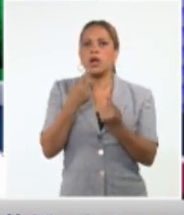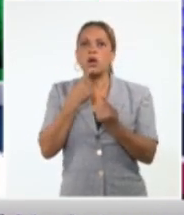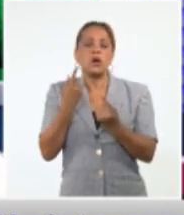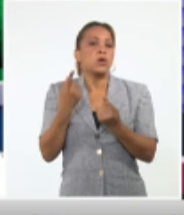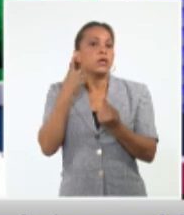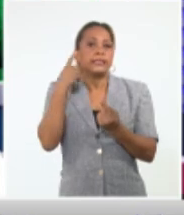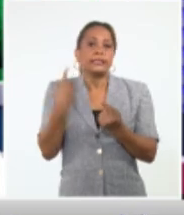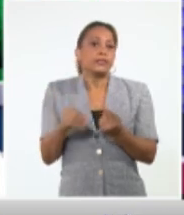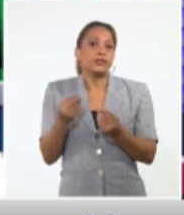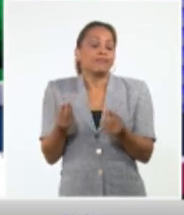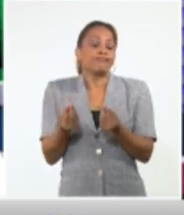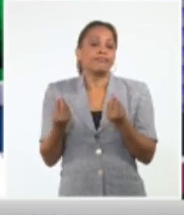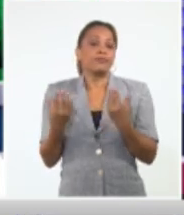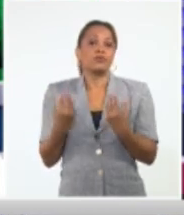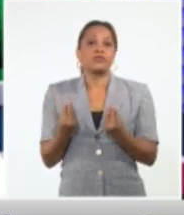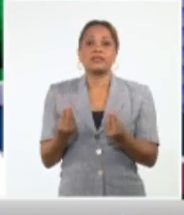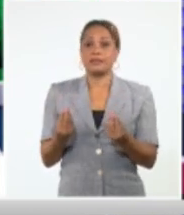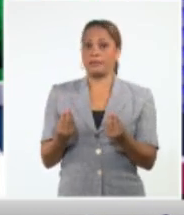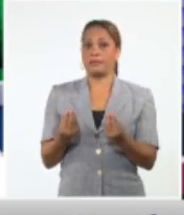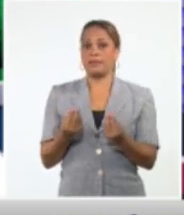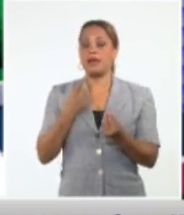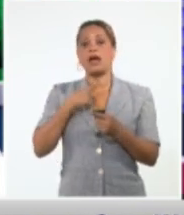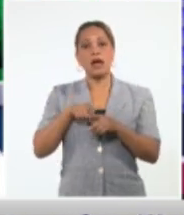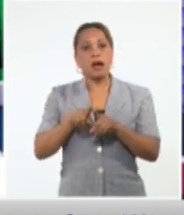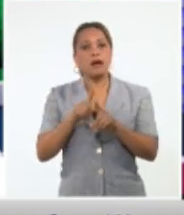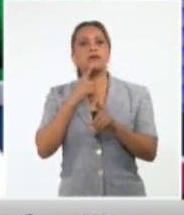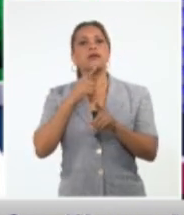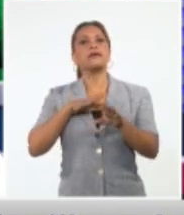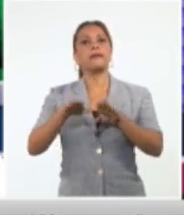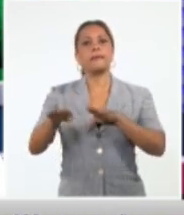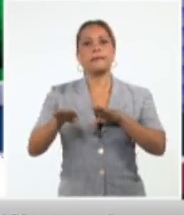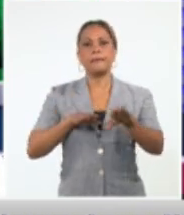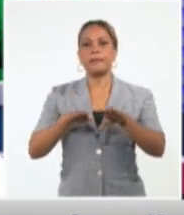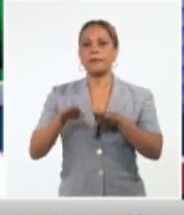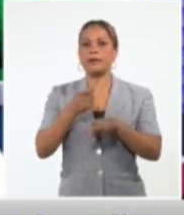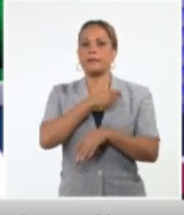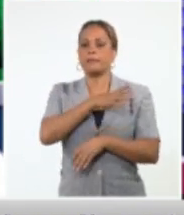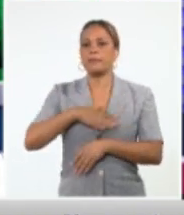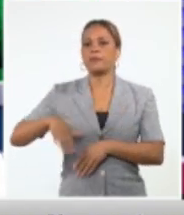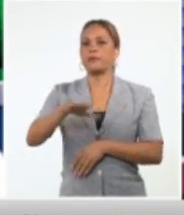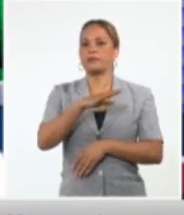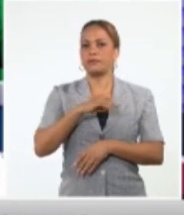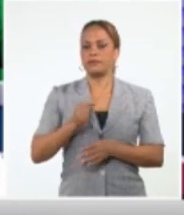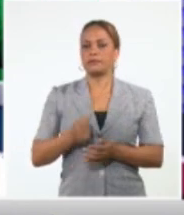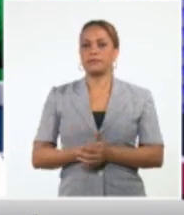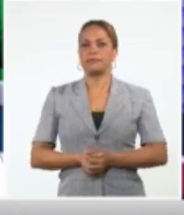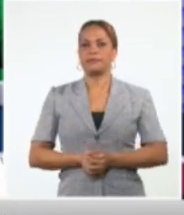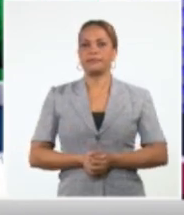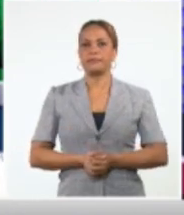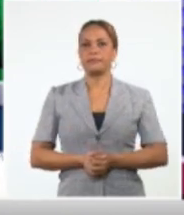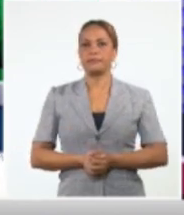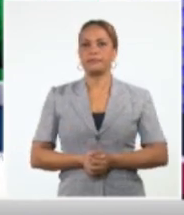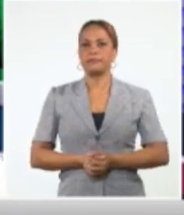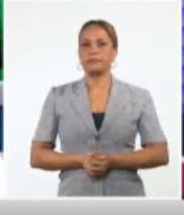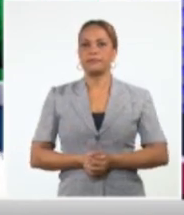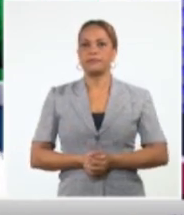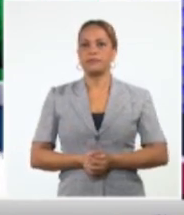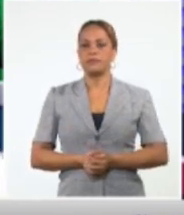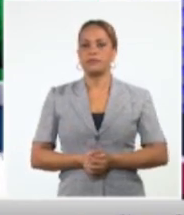realmente dice de lo preparada que está siendo nuestra población o está nuestra población, además con un nivel de